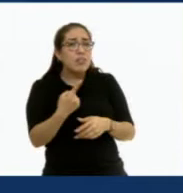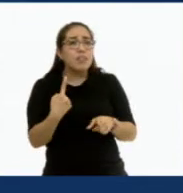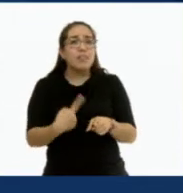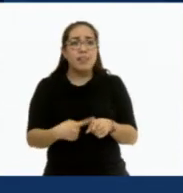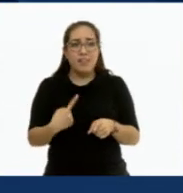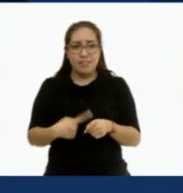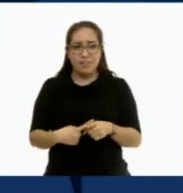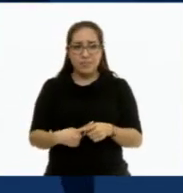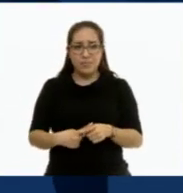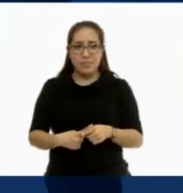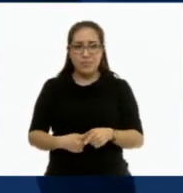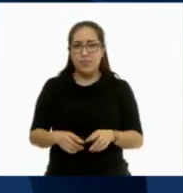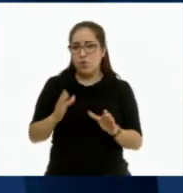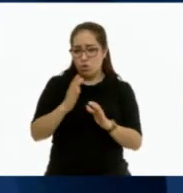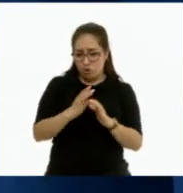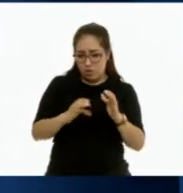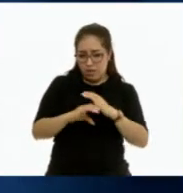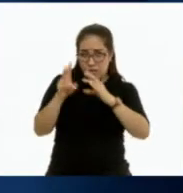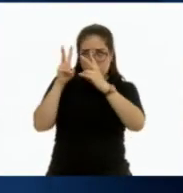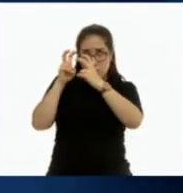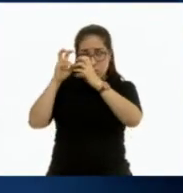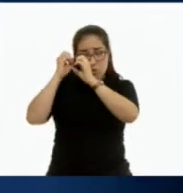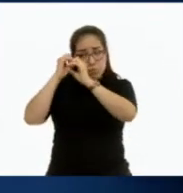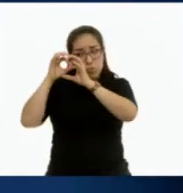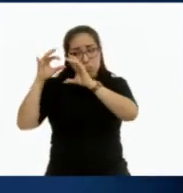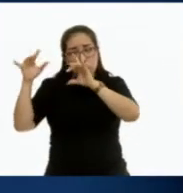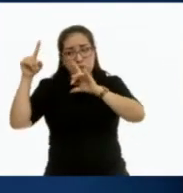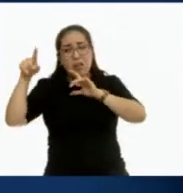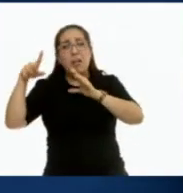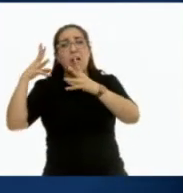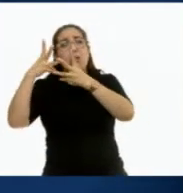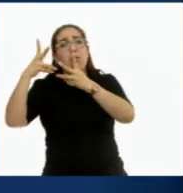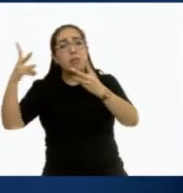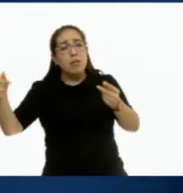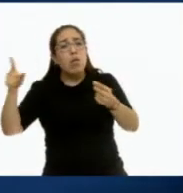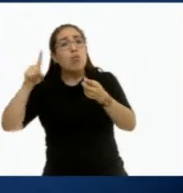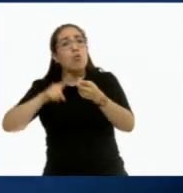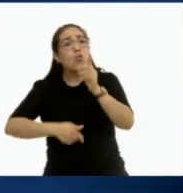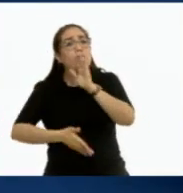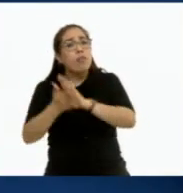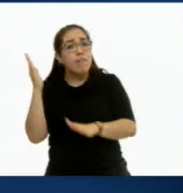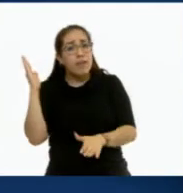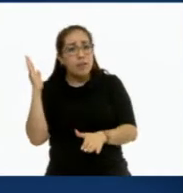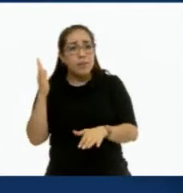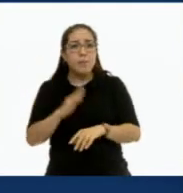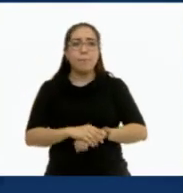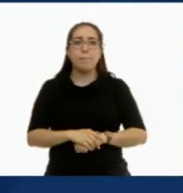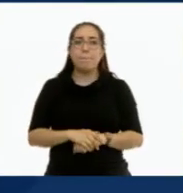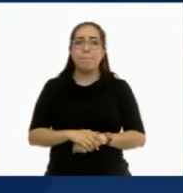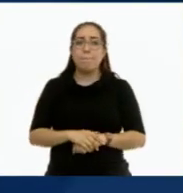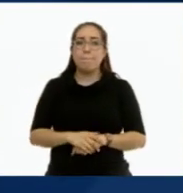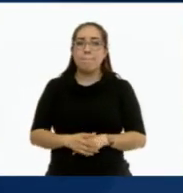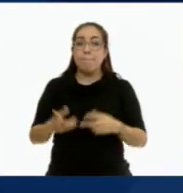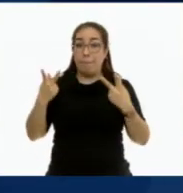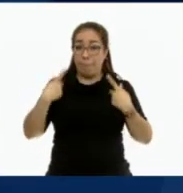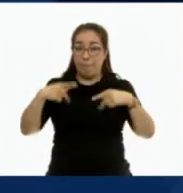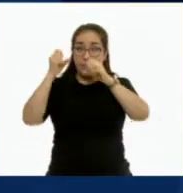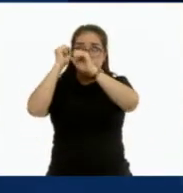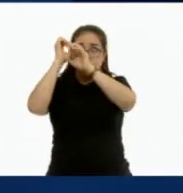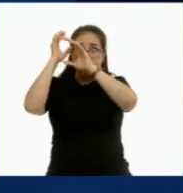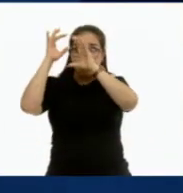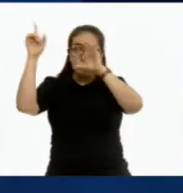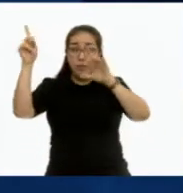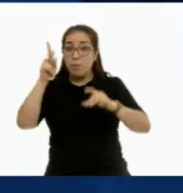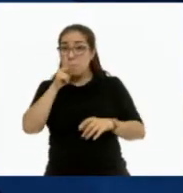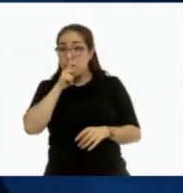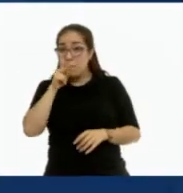sueño? ¿Se van al sueño de los otros? ¿Y el padre que vive en los sueños vuelve a morir cuando